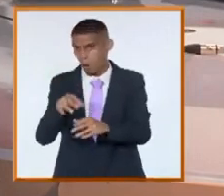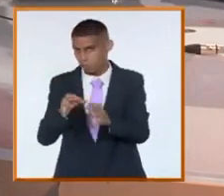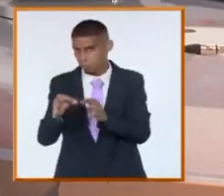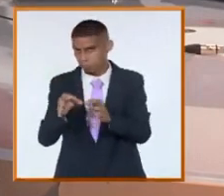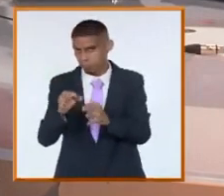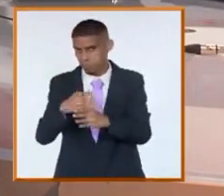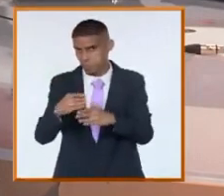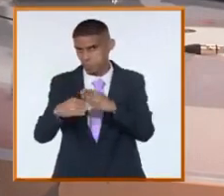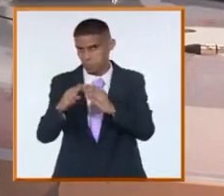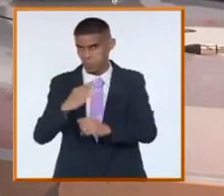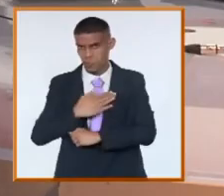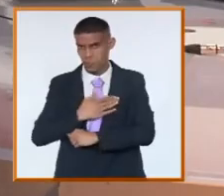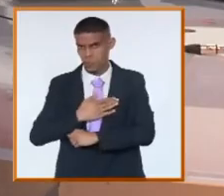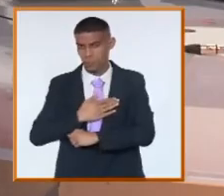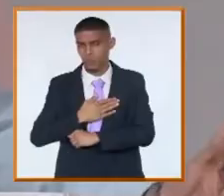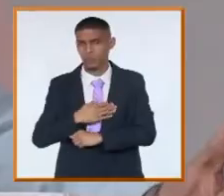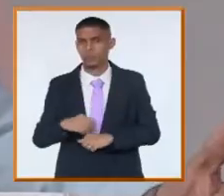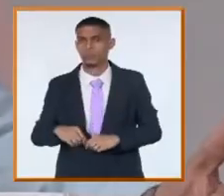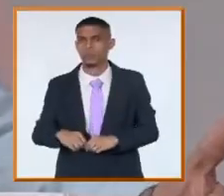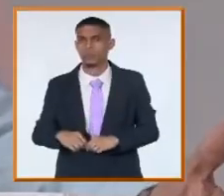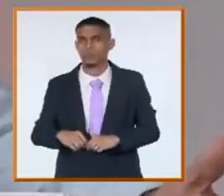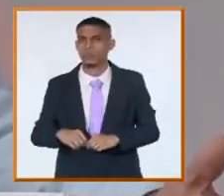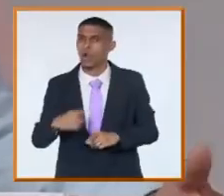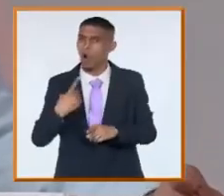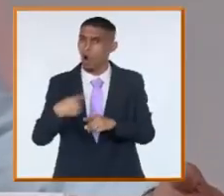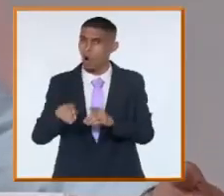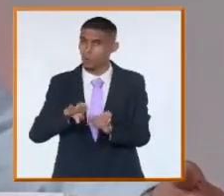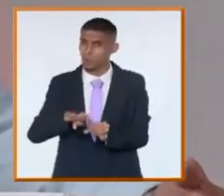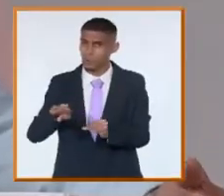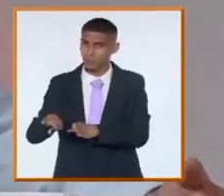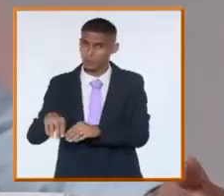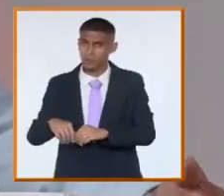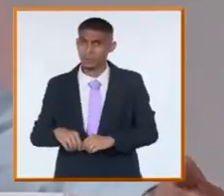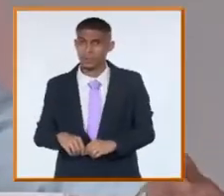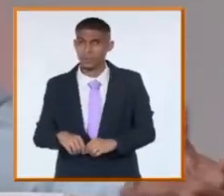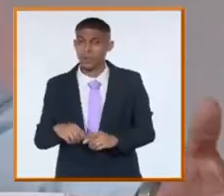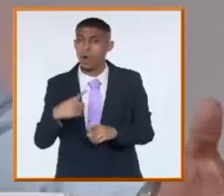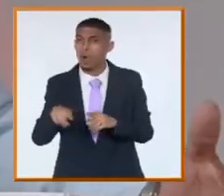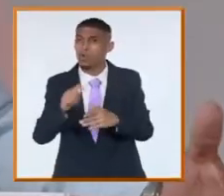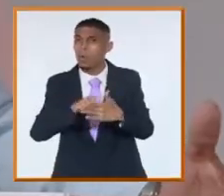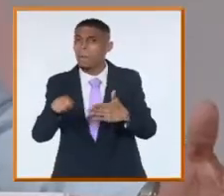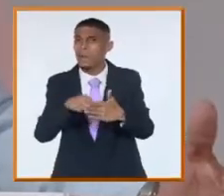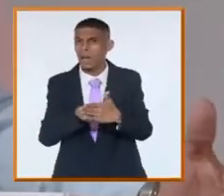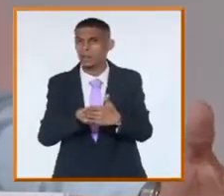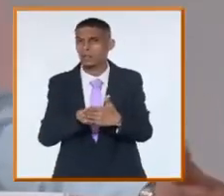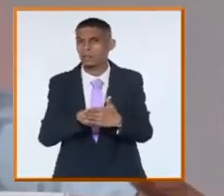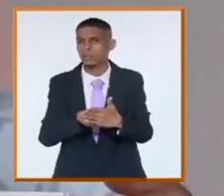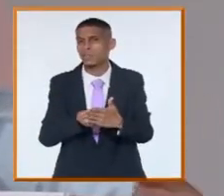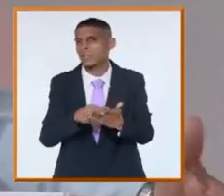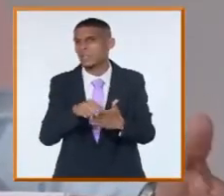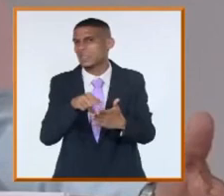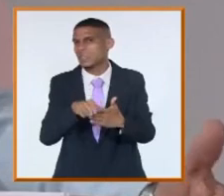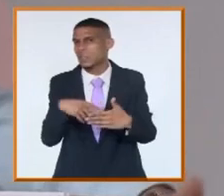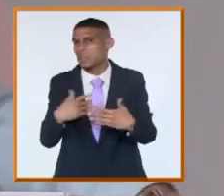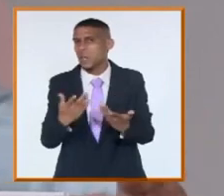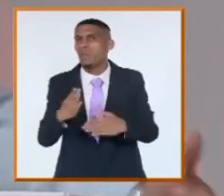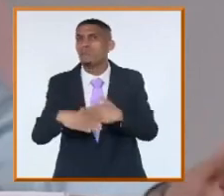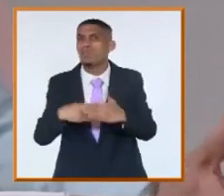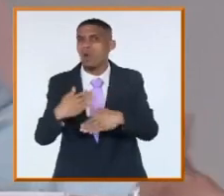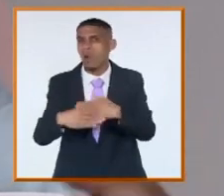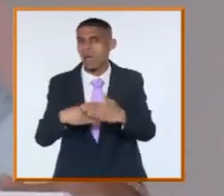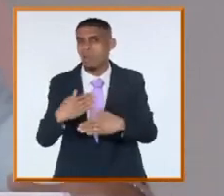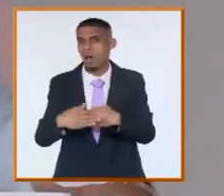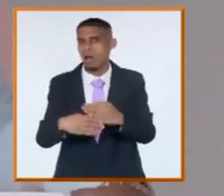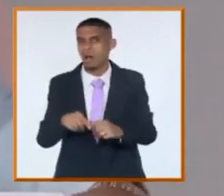propia y además tenemos un levantamiento de problemas que contra ese levantamiento